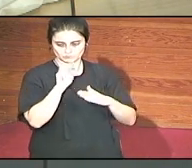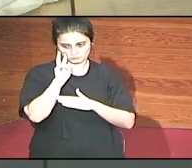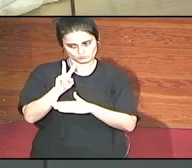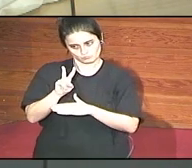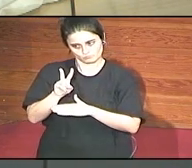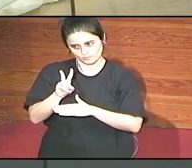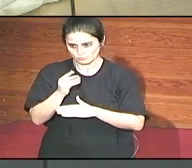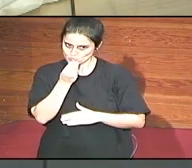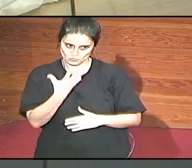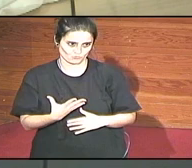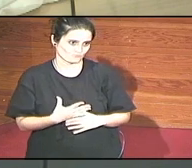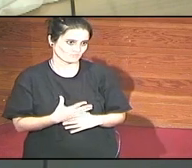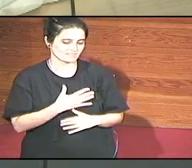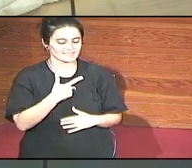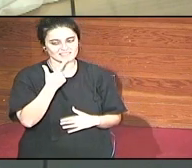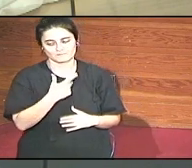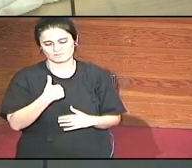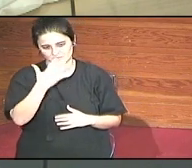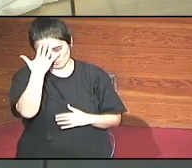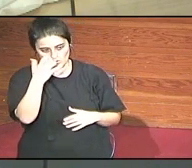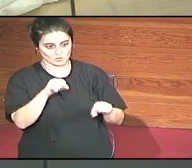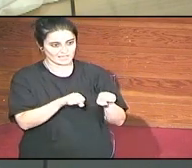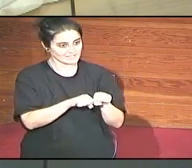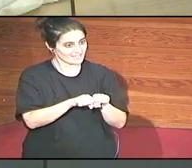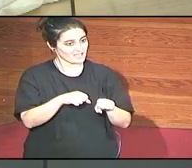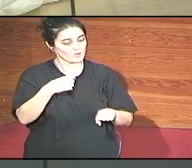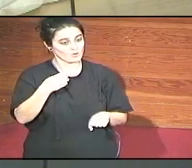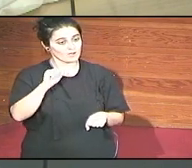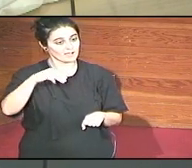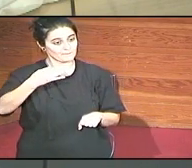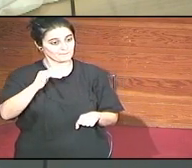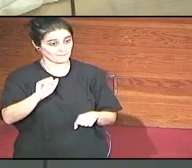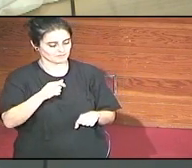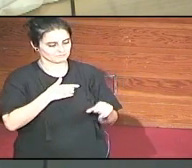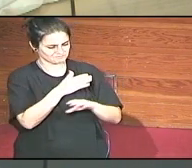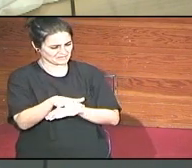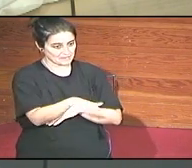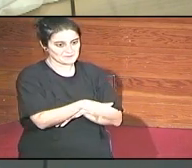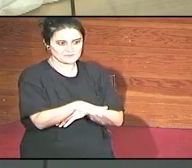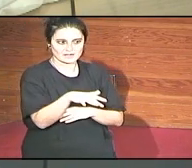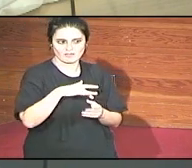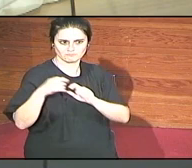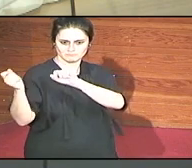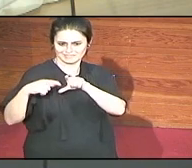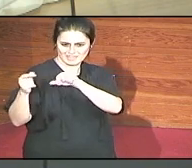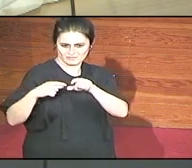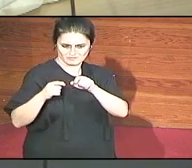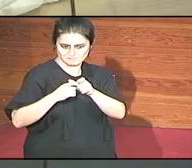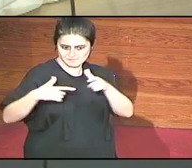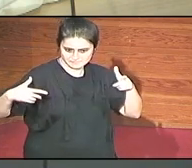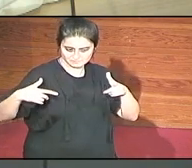que yo recuerde estar en senegal o gambia e irte a barrios donde habido mucha migración y donde las casas con tejados de